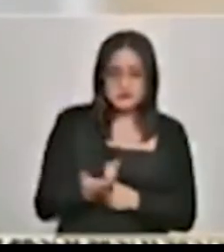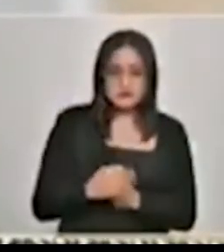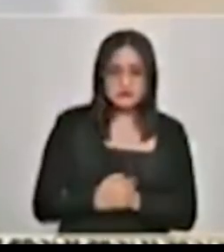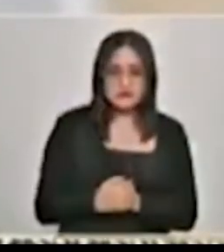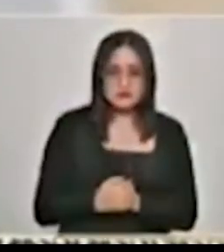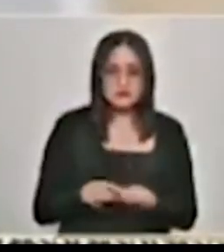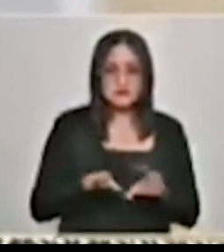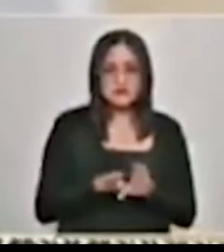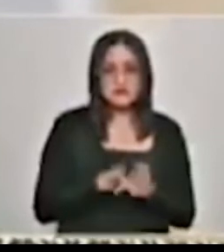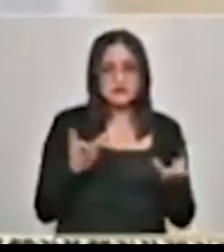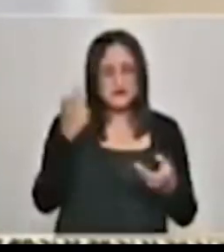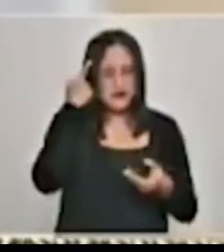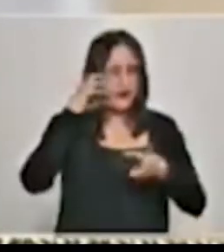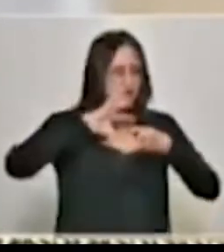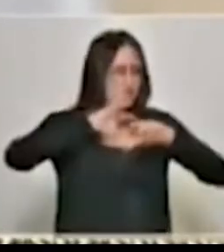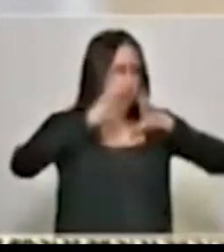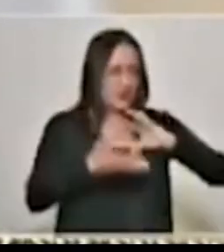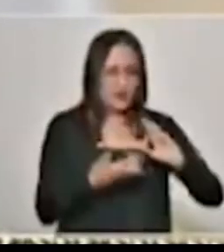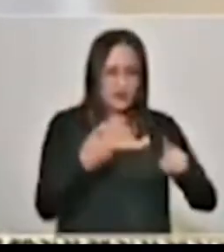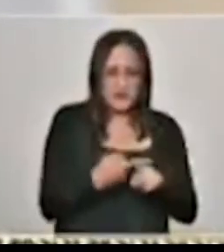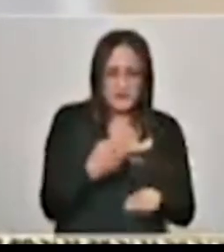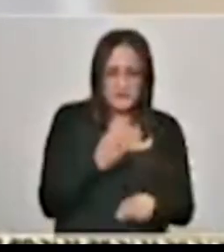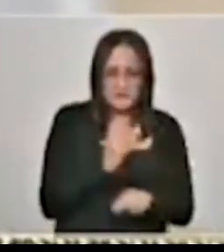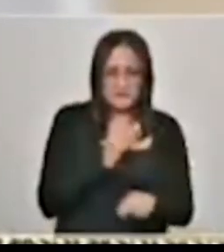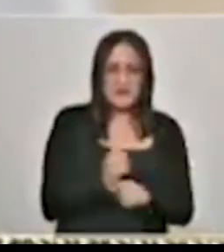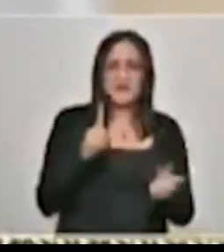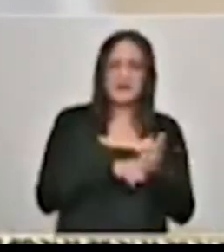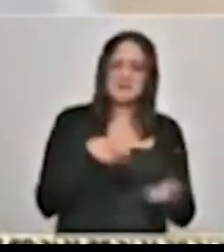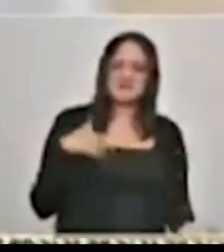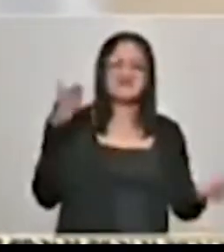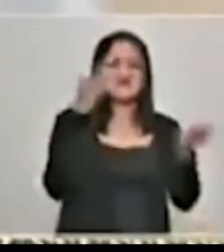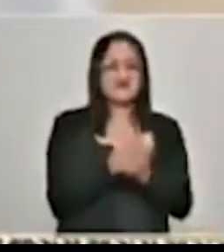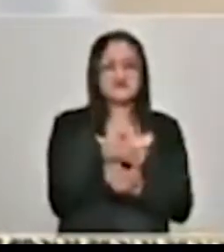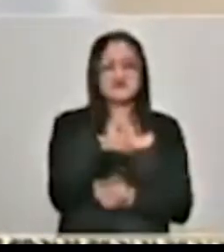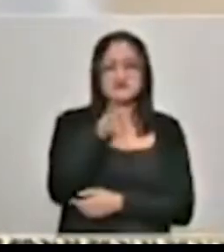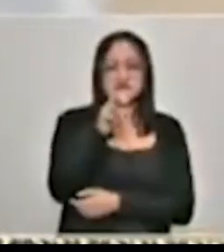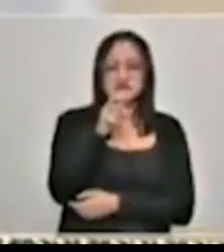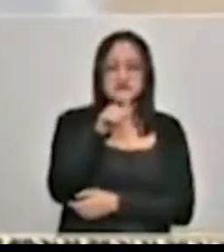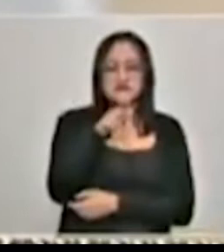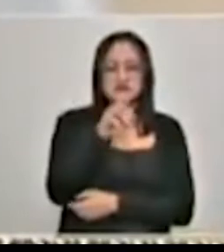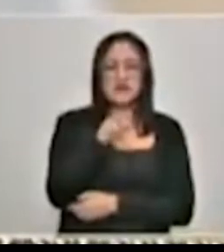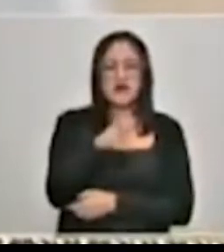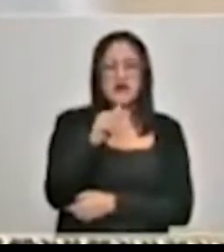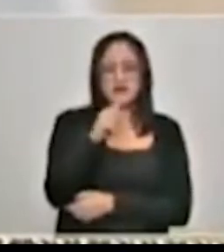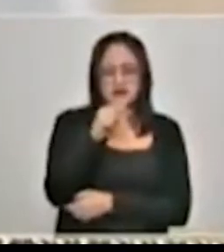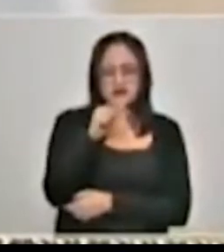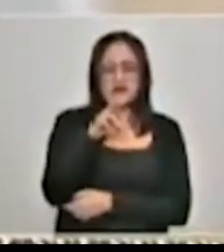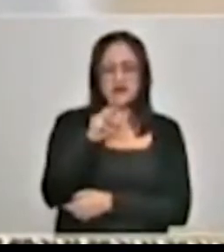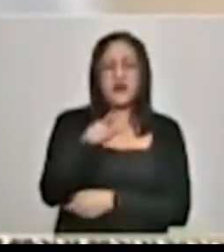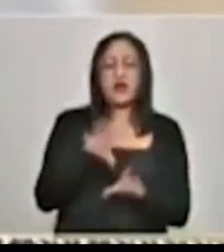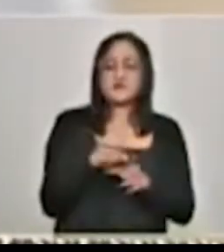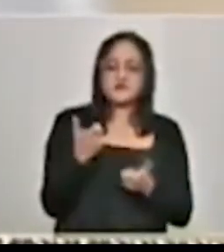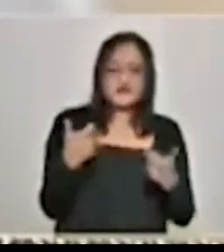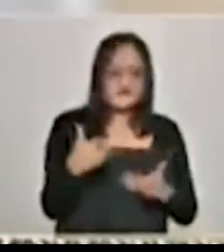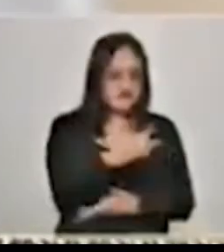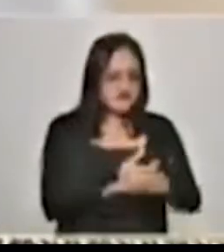una idea deformada de llegar a los registros públicos y de enriquecerse, de